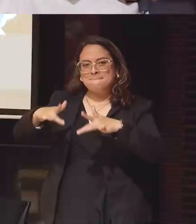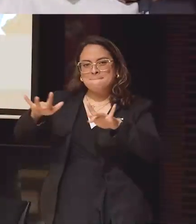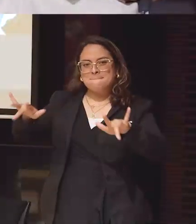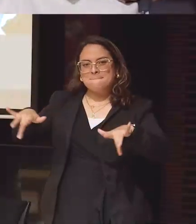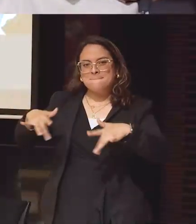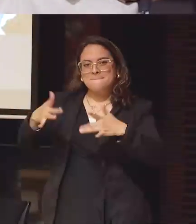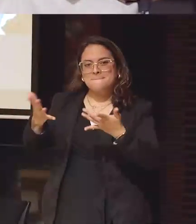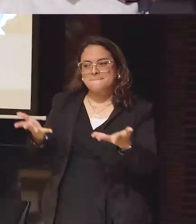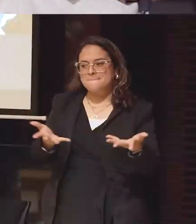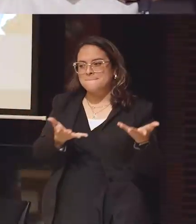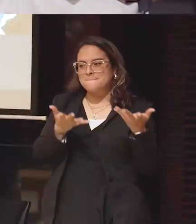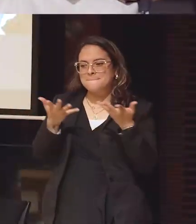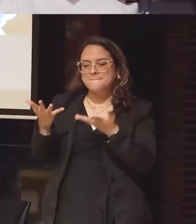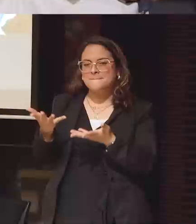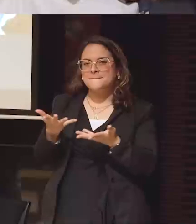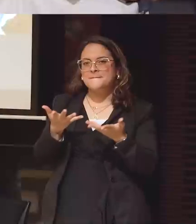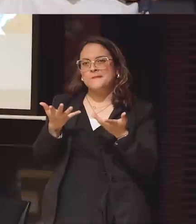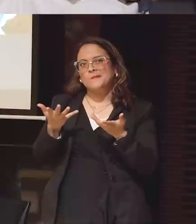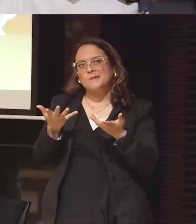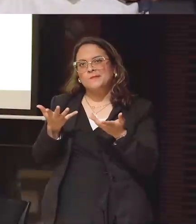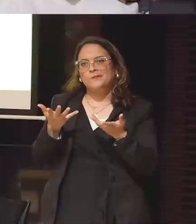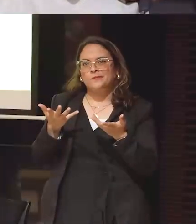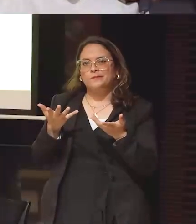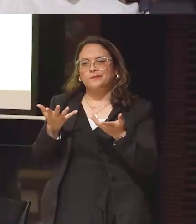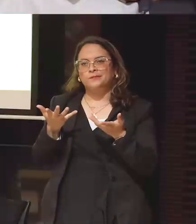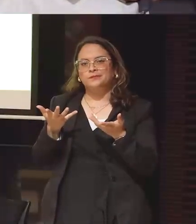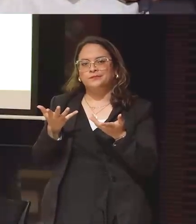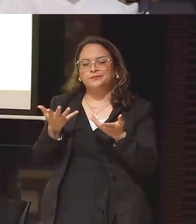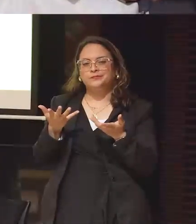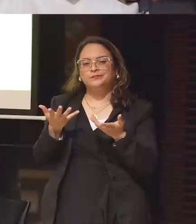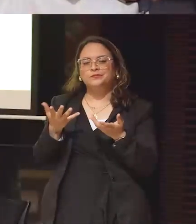unos digamos,